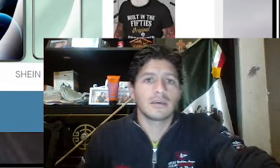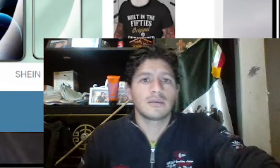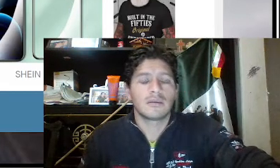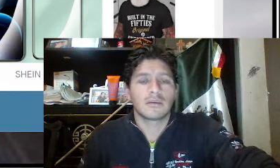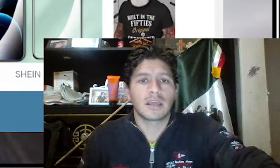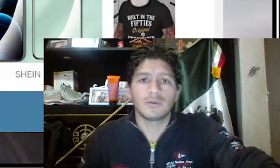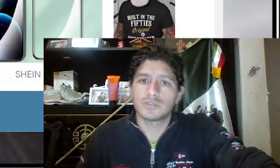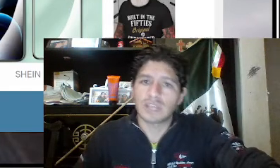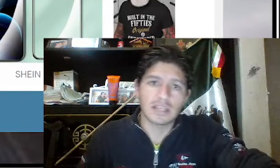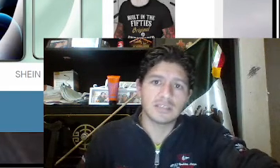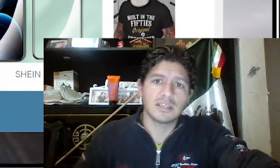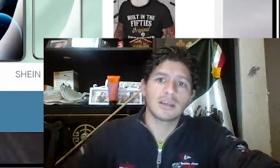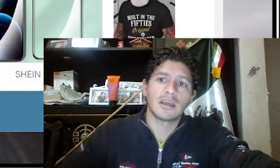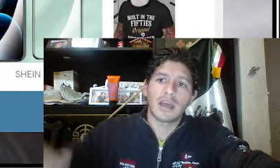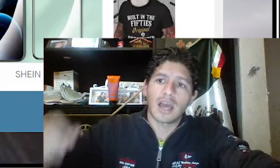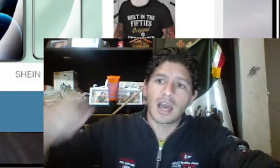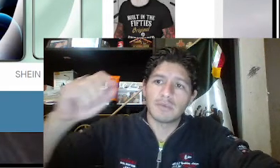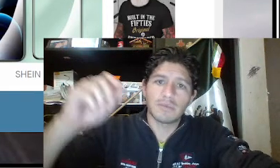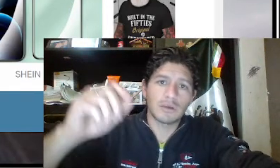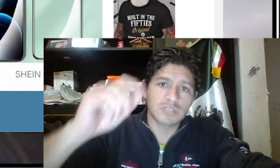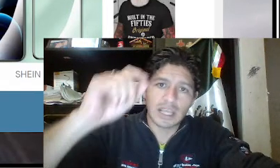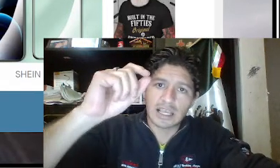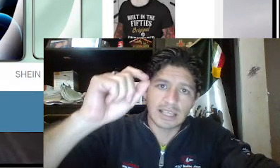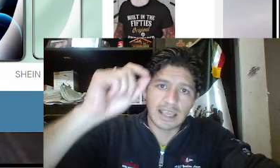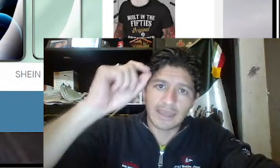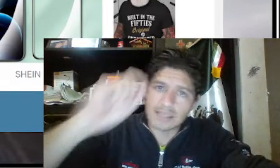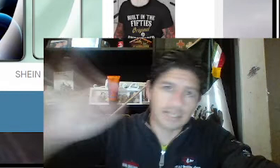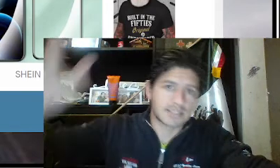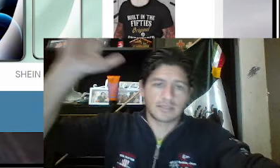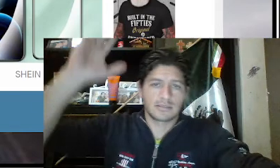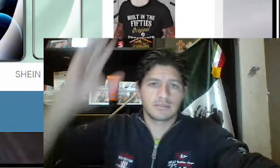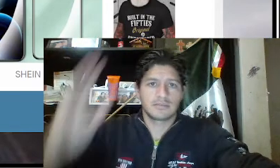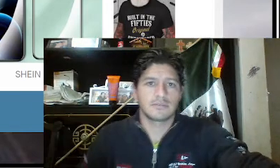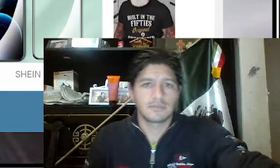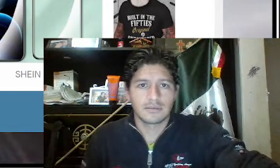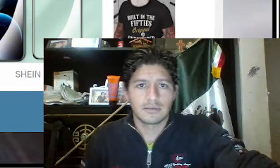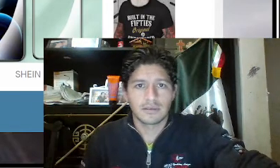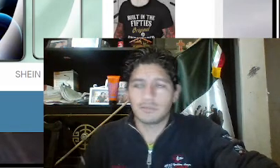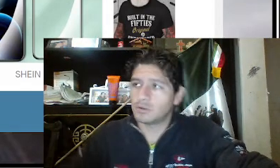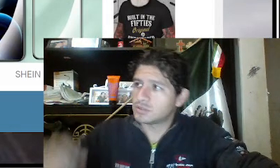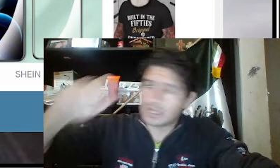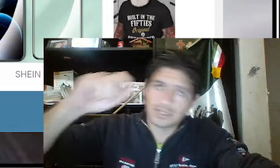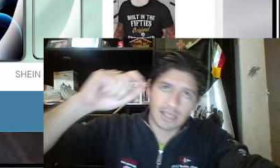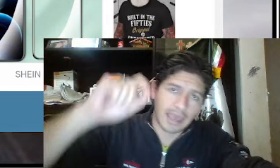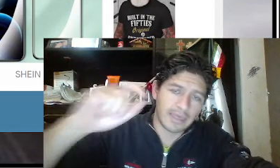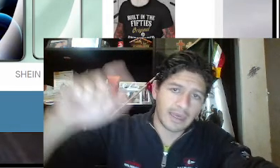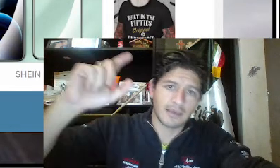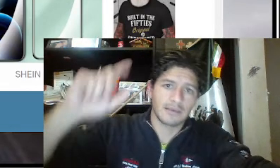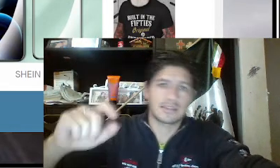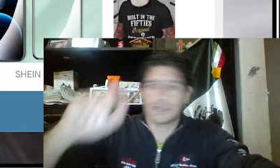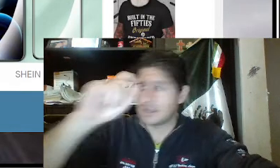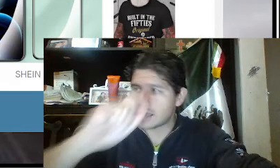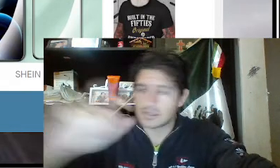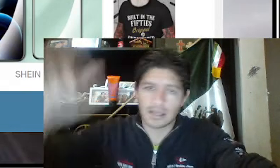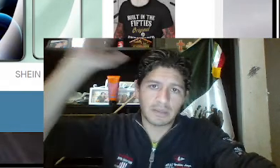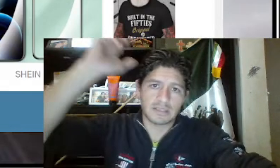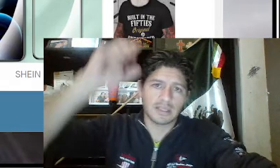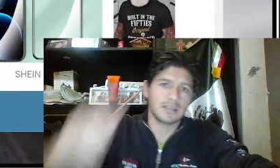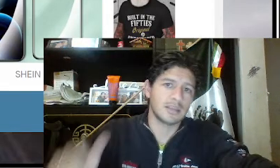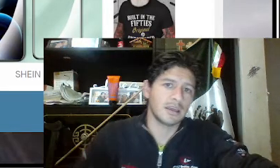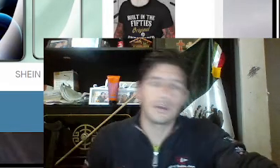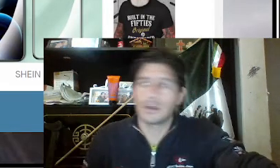gente que le gustaría decir, a mí me gusta que se quedases. A mí me gusta que se quedase